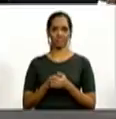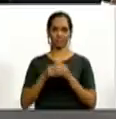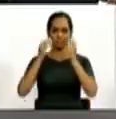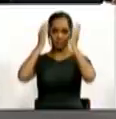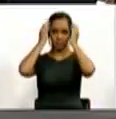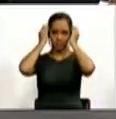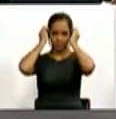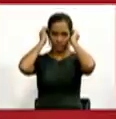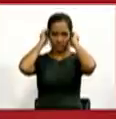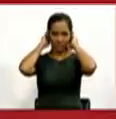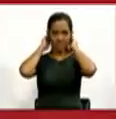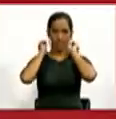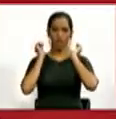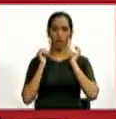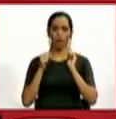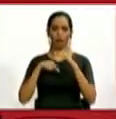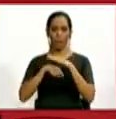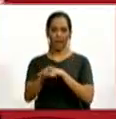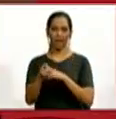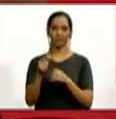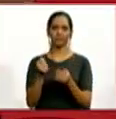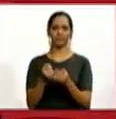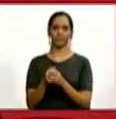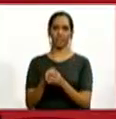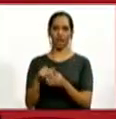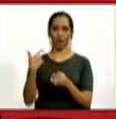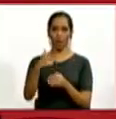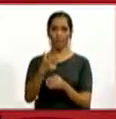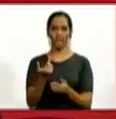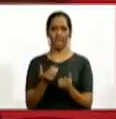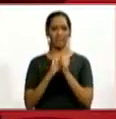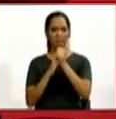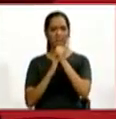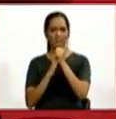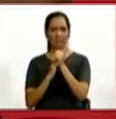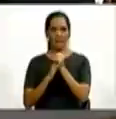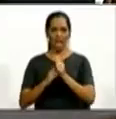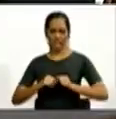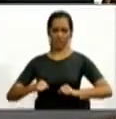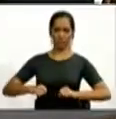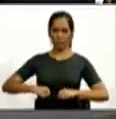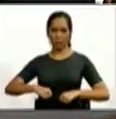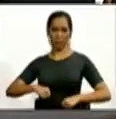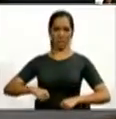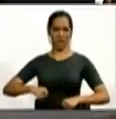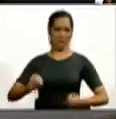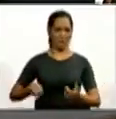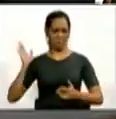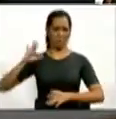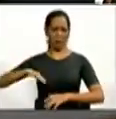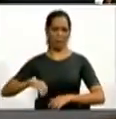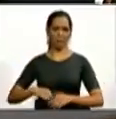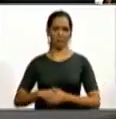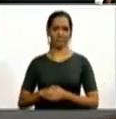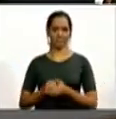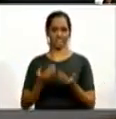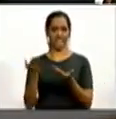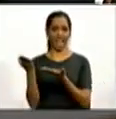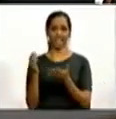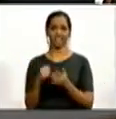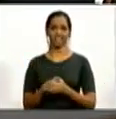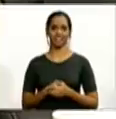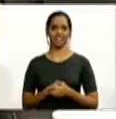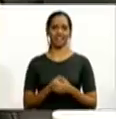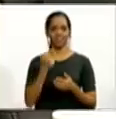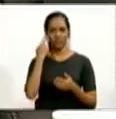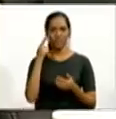Cuando se bajan de los buses que iban bajando, él era el que iba a ir liderando la... Así, en cadeneta. ¡Vamos, enorme! Y ahí mira, dice...